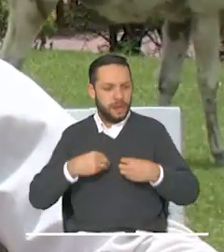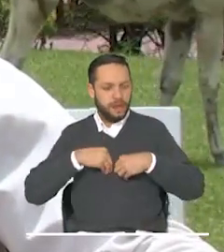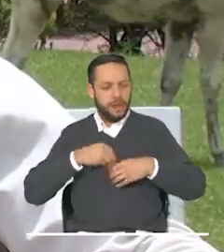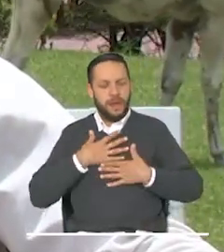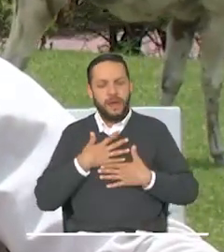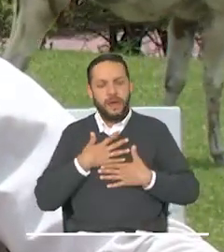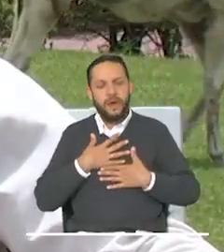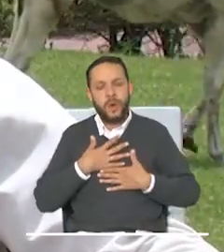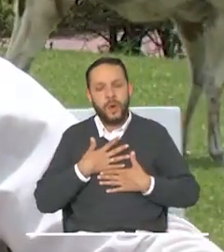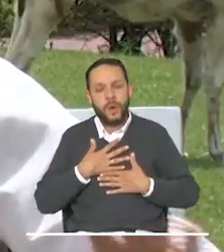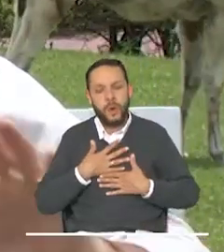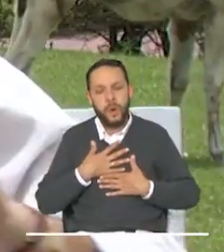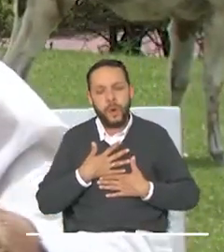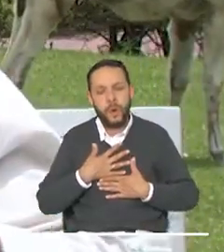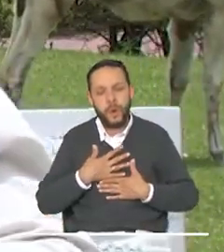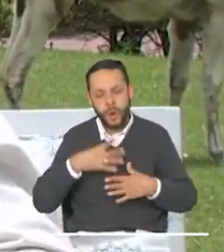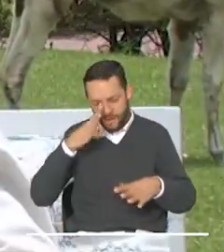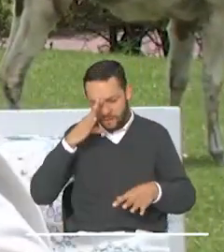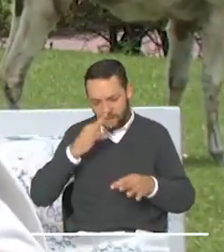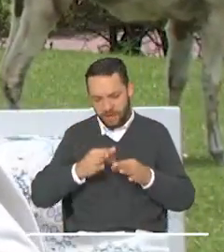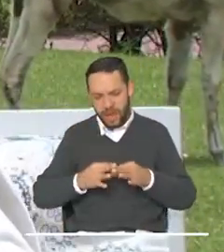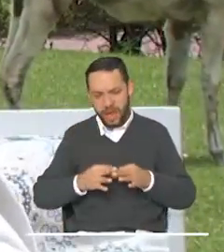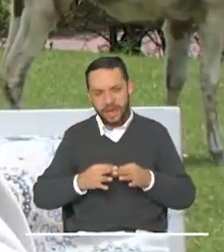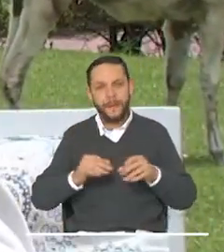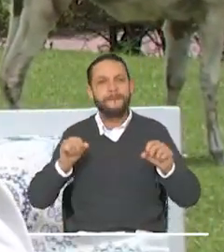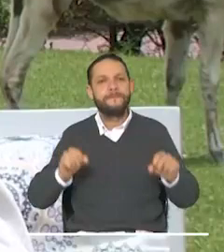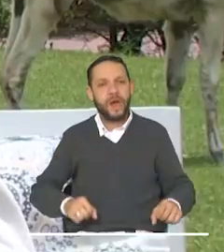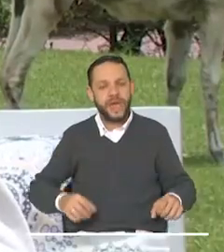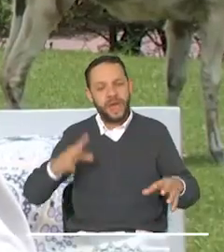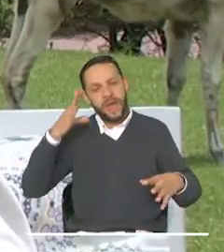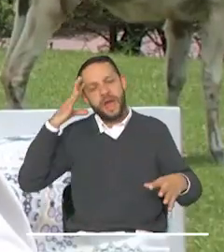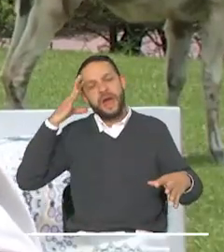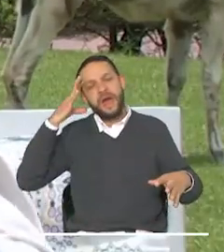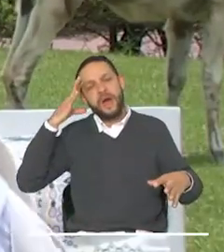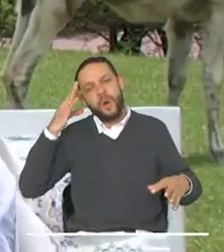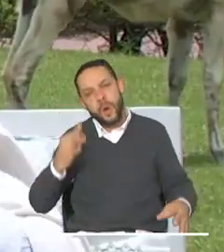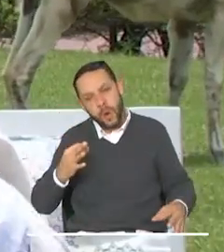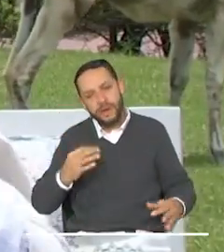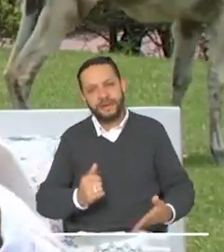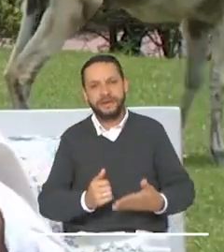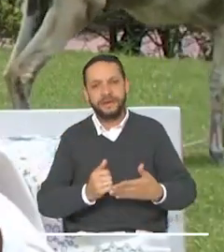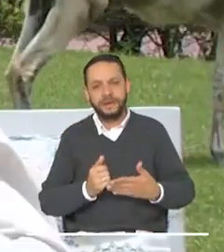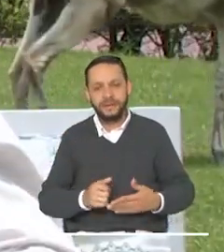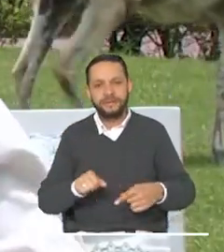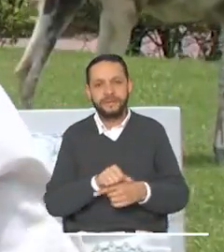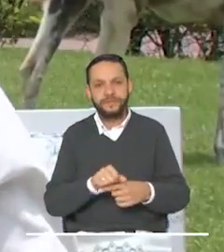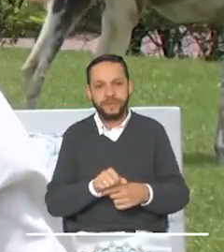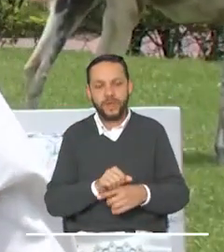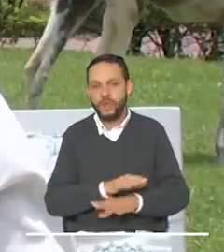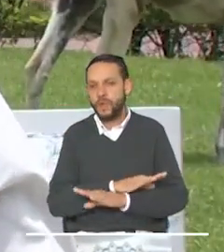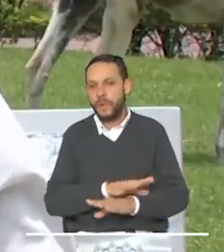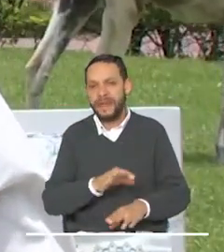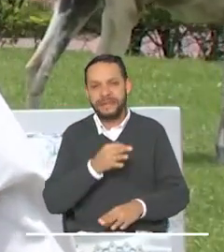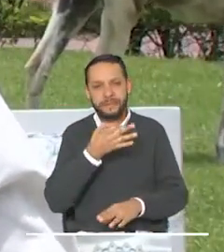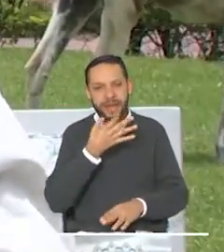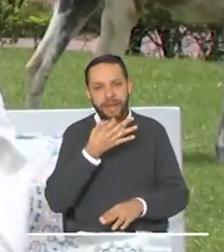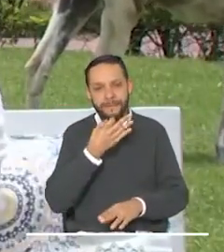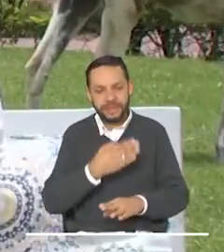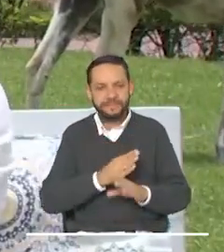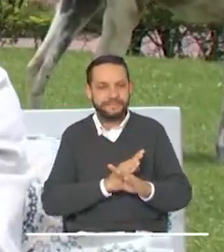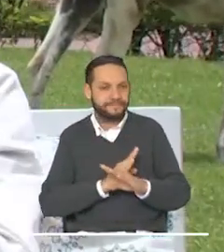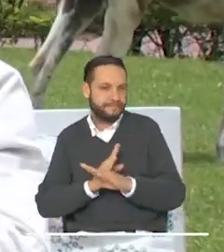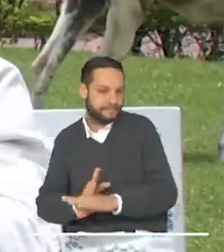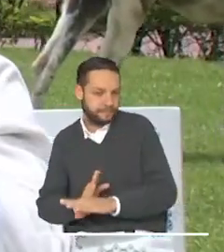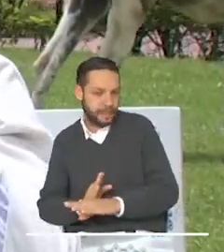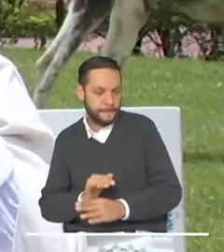porque realmente lo que nosotros estamos tratando de entrar en un programa de desmedicalización porque